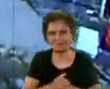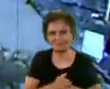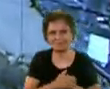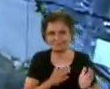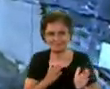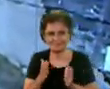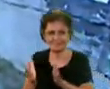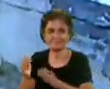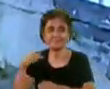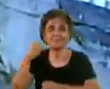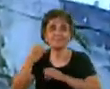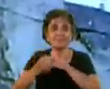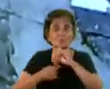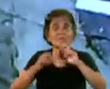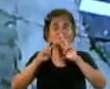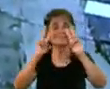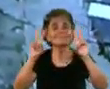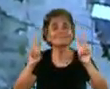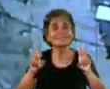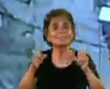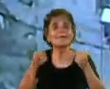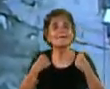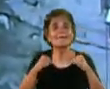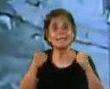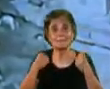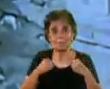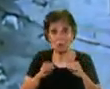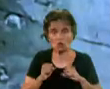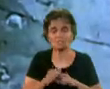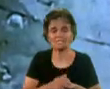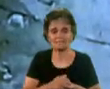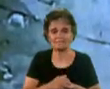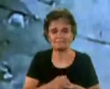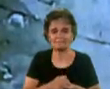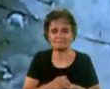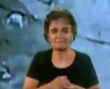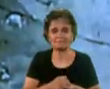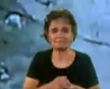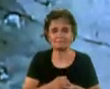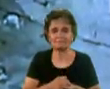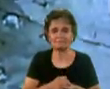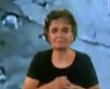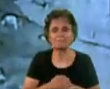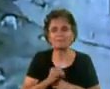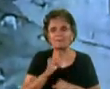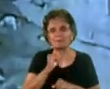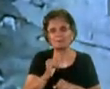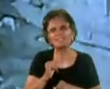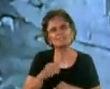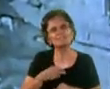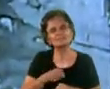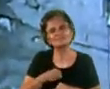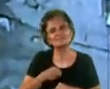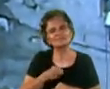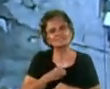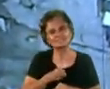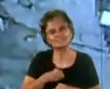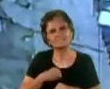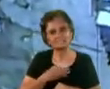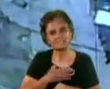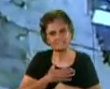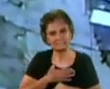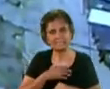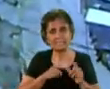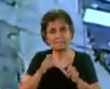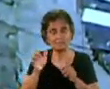Y llegó el momento de hablar del deporte, pero ahora lamentablemente para hablar sobre un episodio lamentable y que de alguna manera